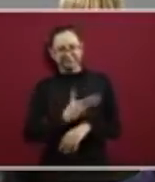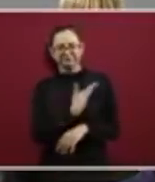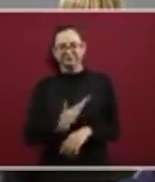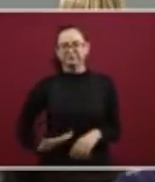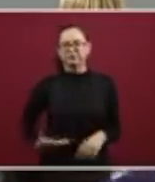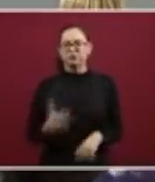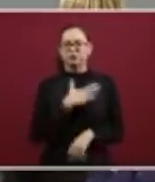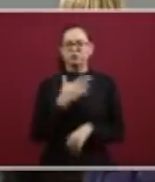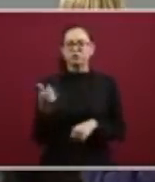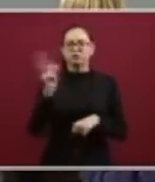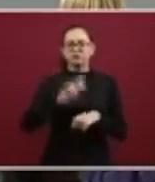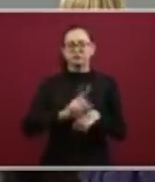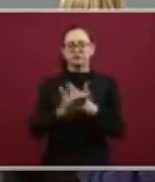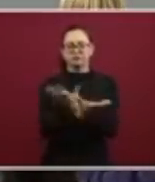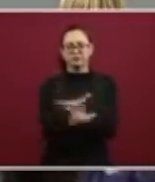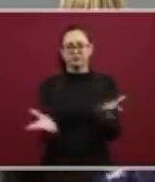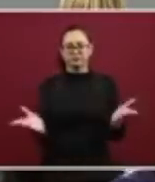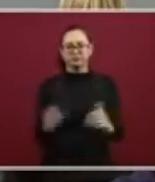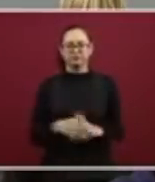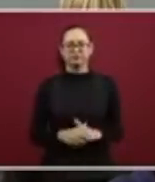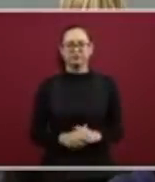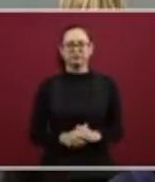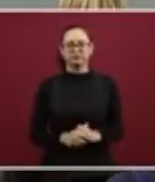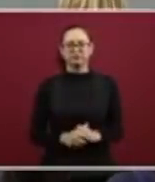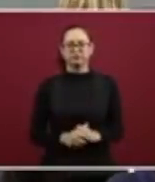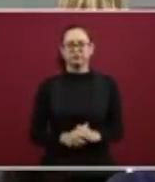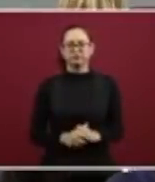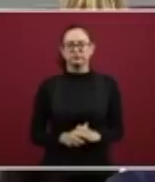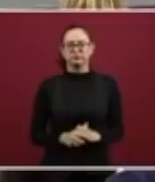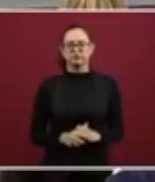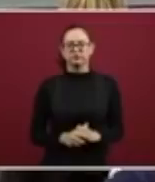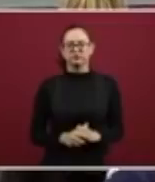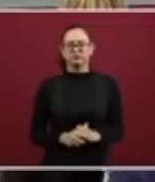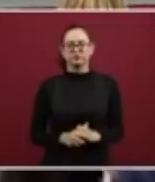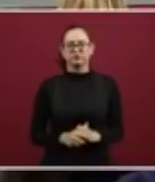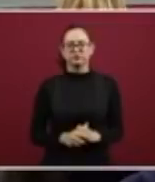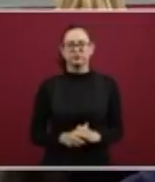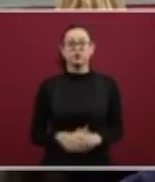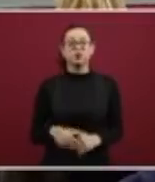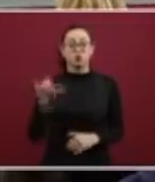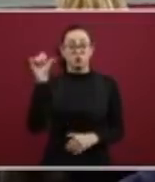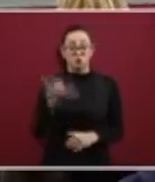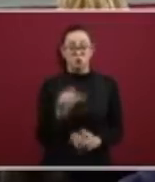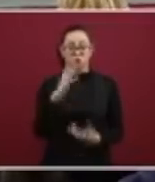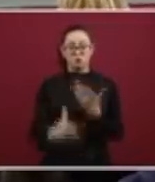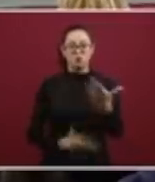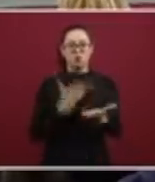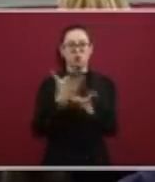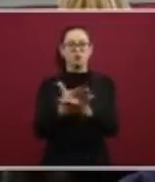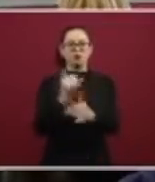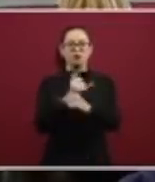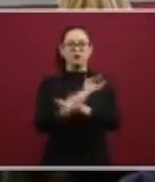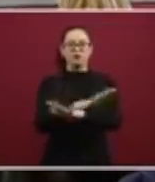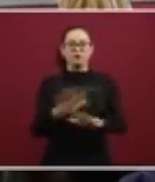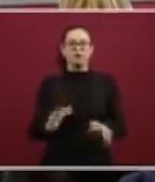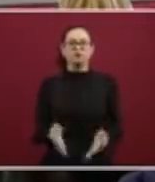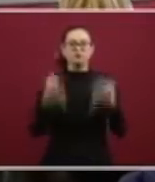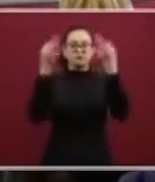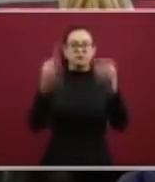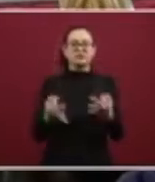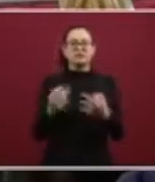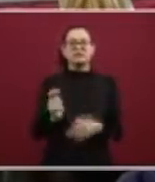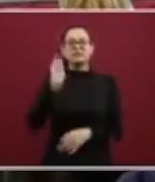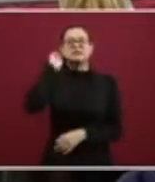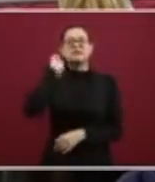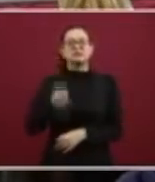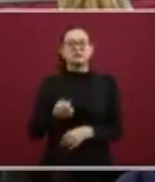todas y todos ustedes. Bueno, el día de hoy vamos a presentar el primer informe oficial que en materia de ubicación y